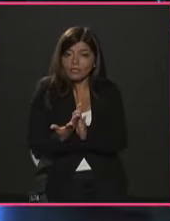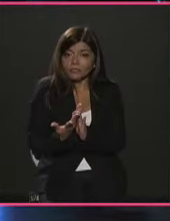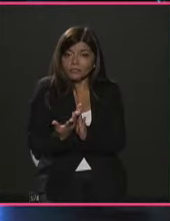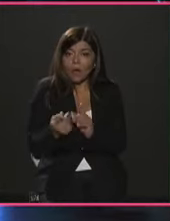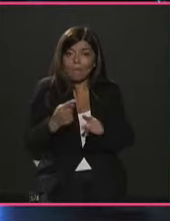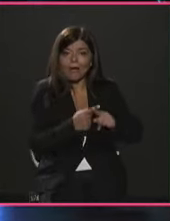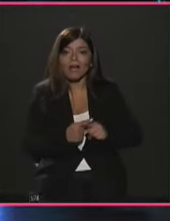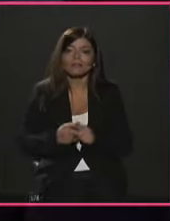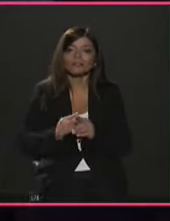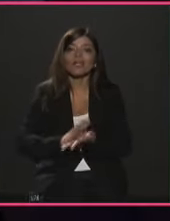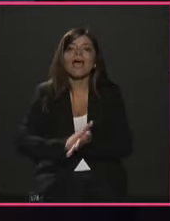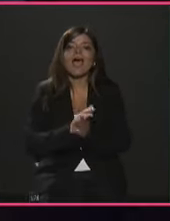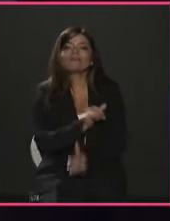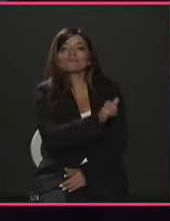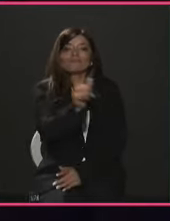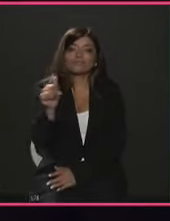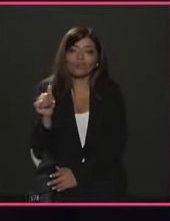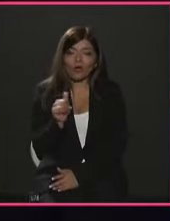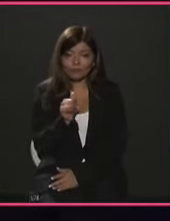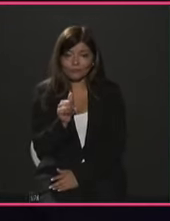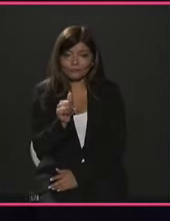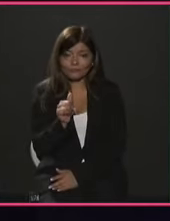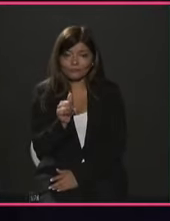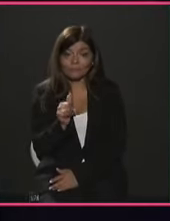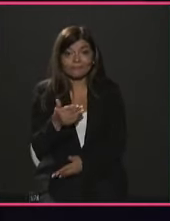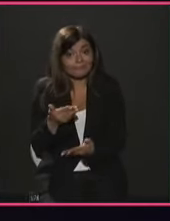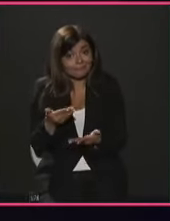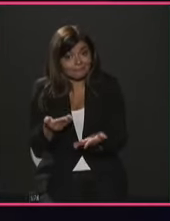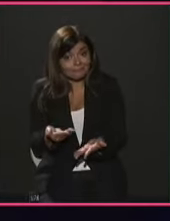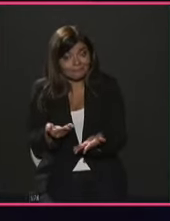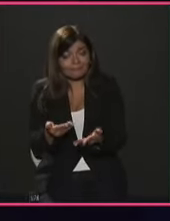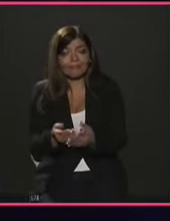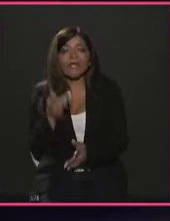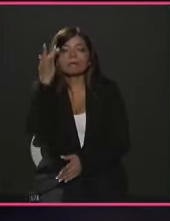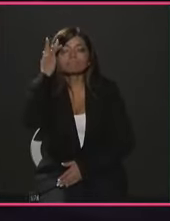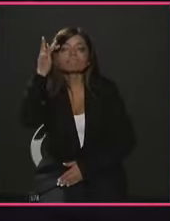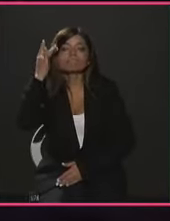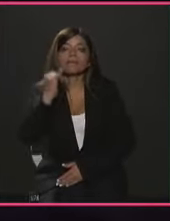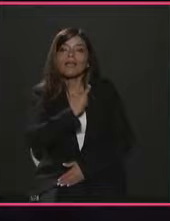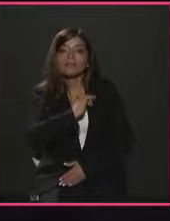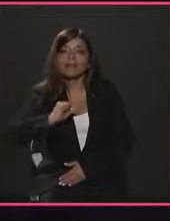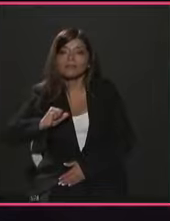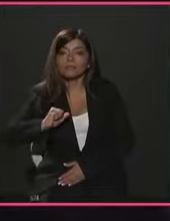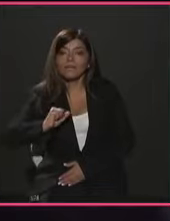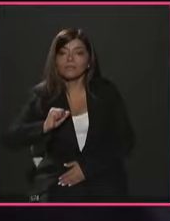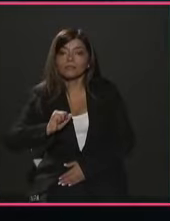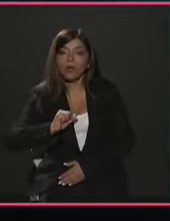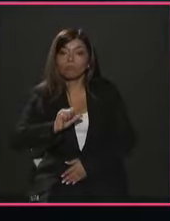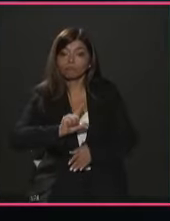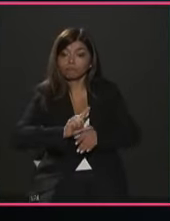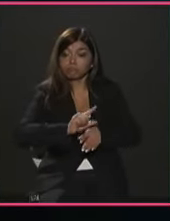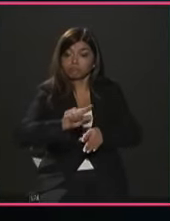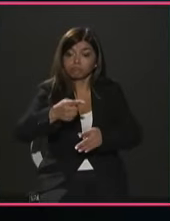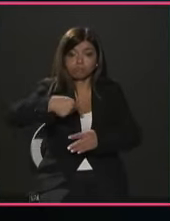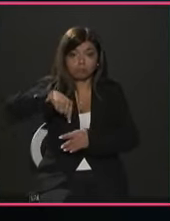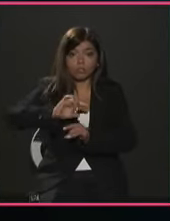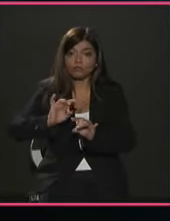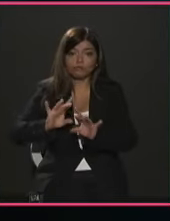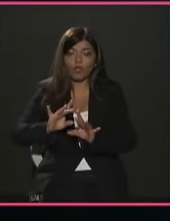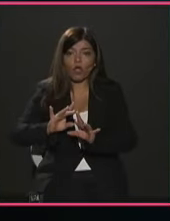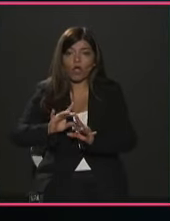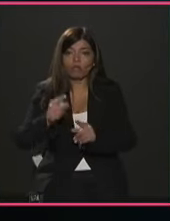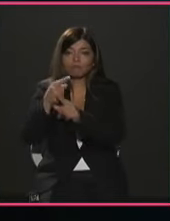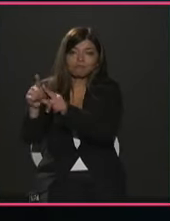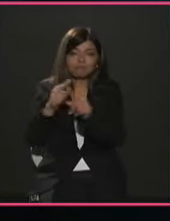para la sociedad entera ahora la Inteligencia artificial no es un tema local es intrínsecamente